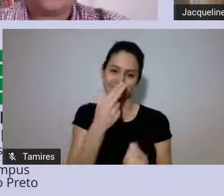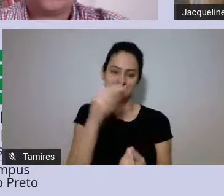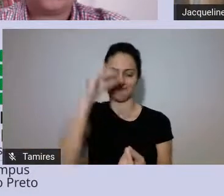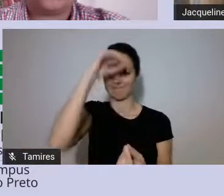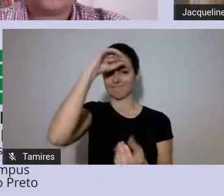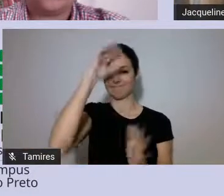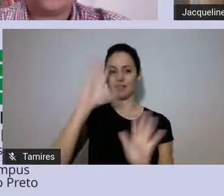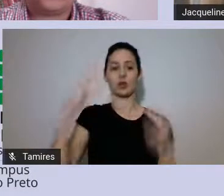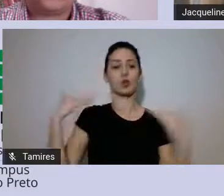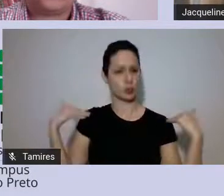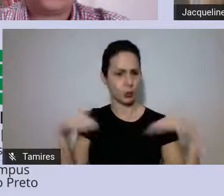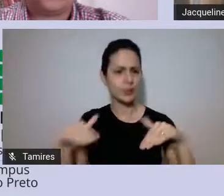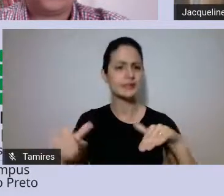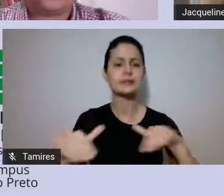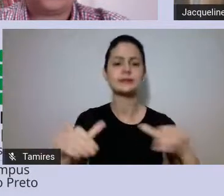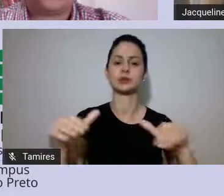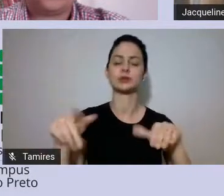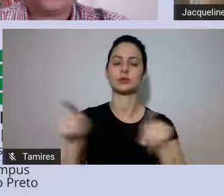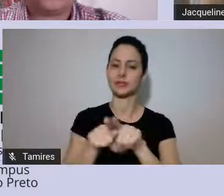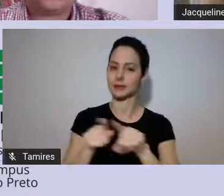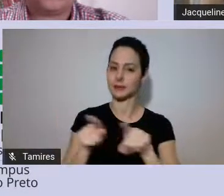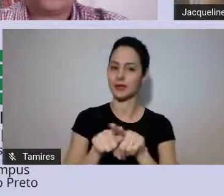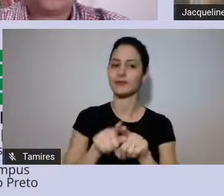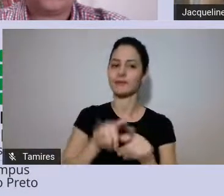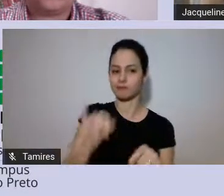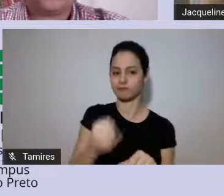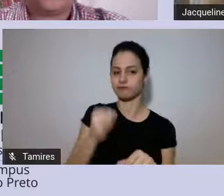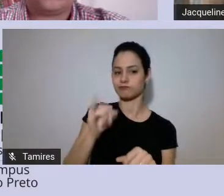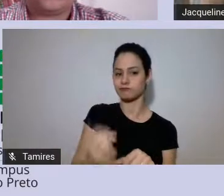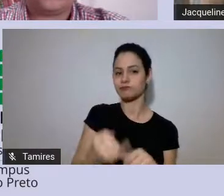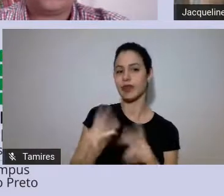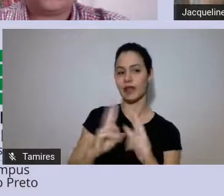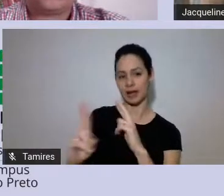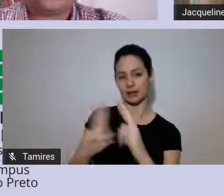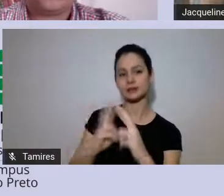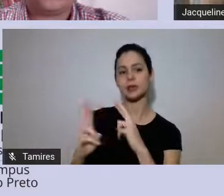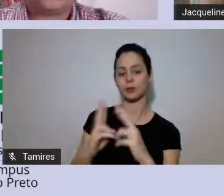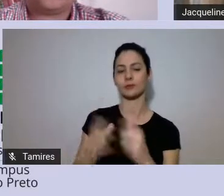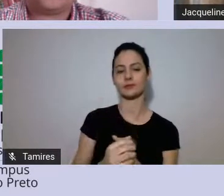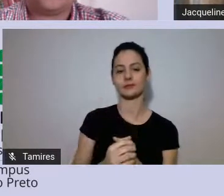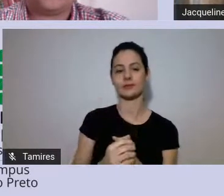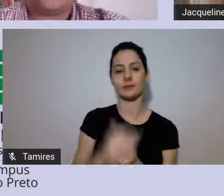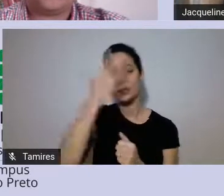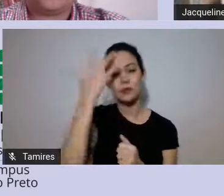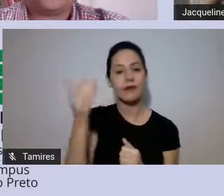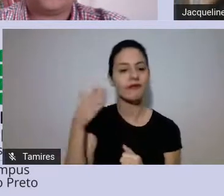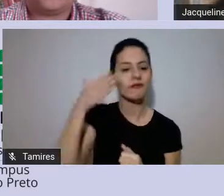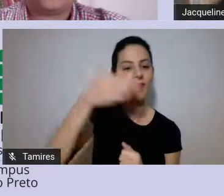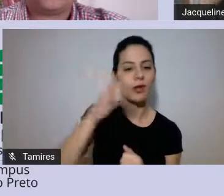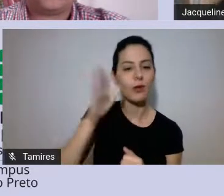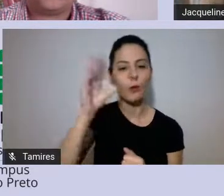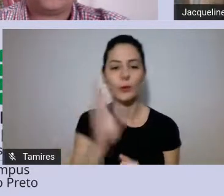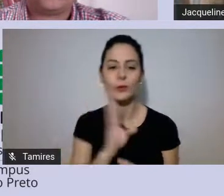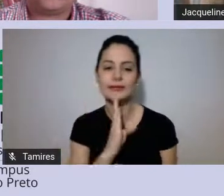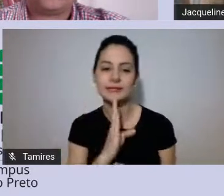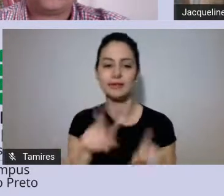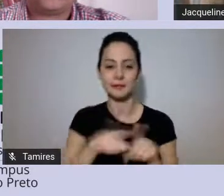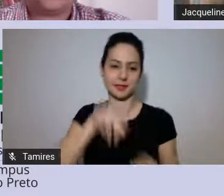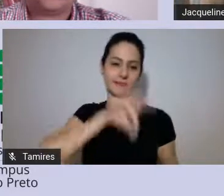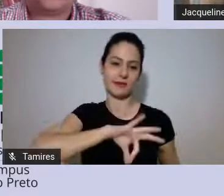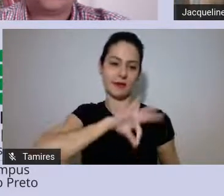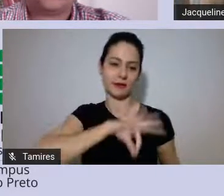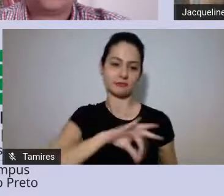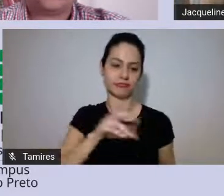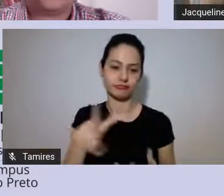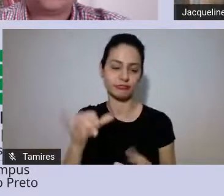El turismo también tiene mucha relación con esto y bueno, y las rentas que genera.